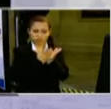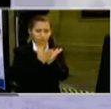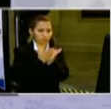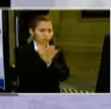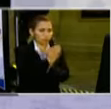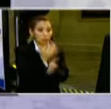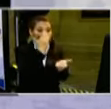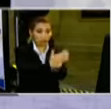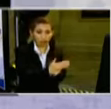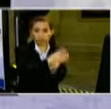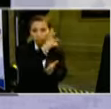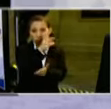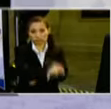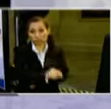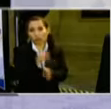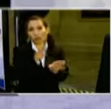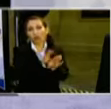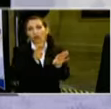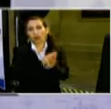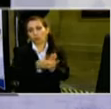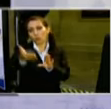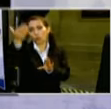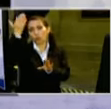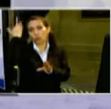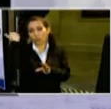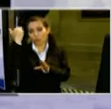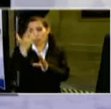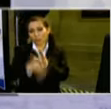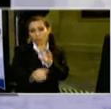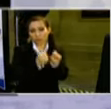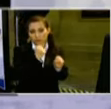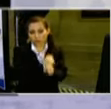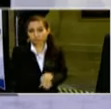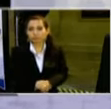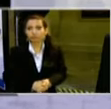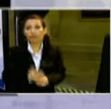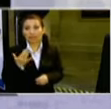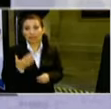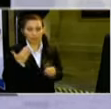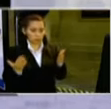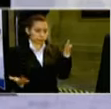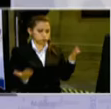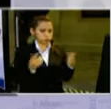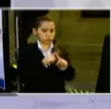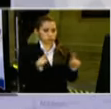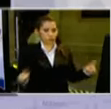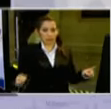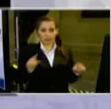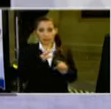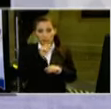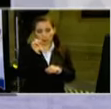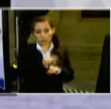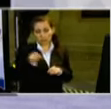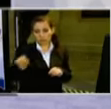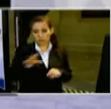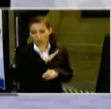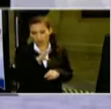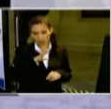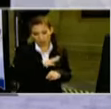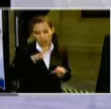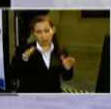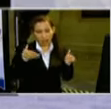se paralizaran como en la década previa. Y contrastando con las diferencias permanentes que se